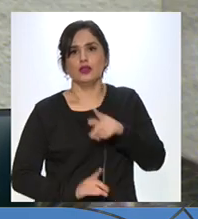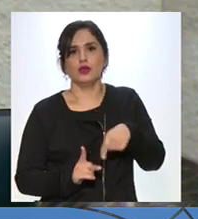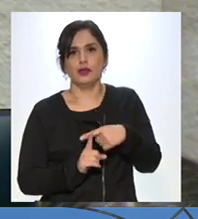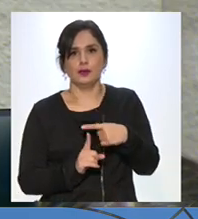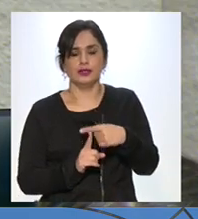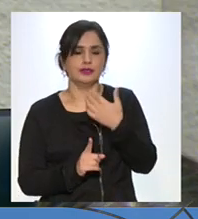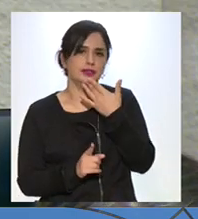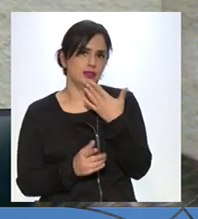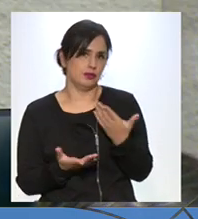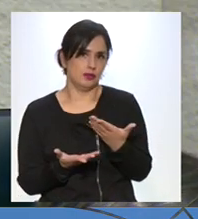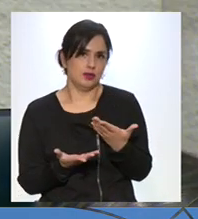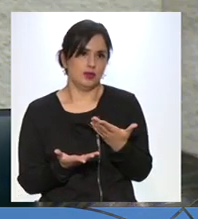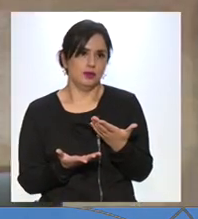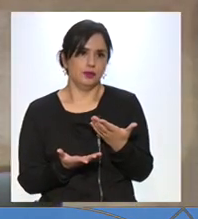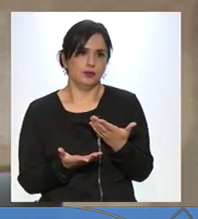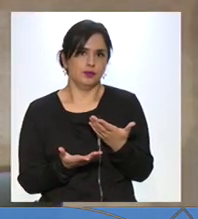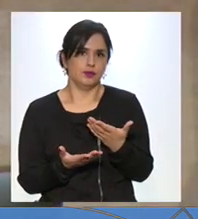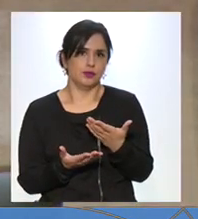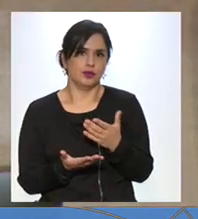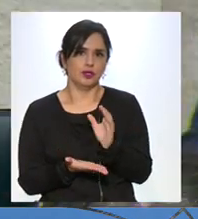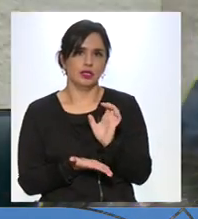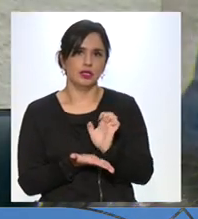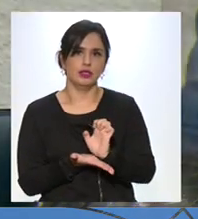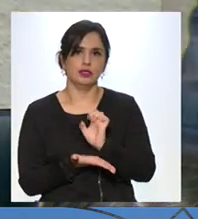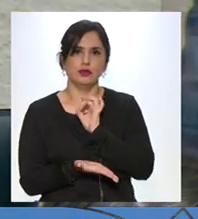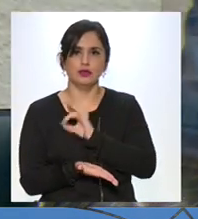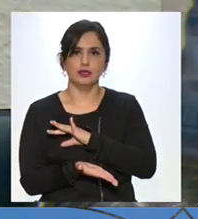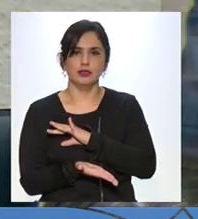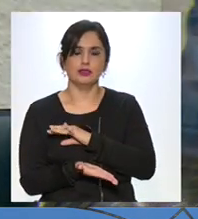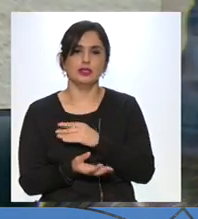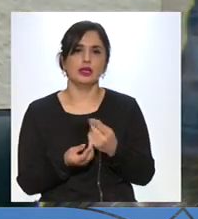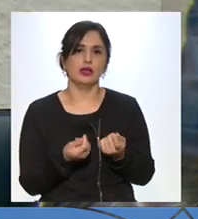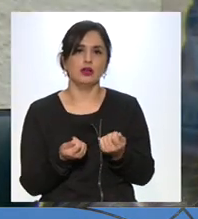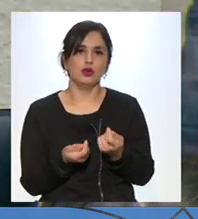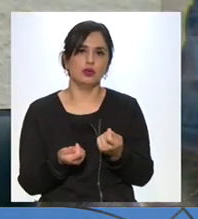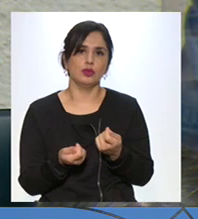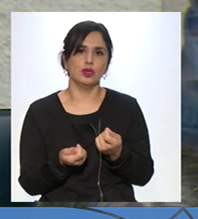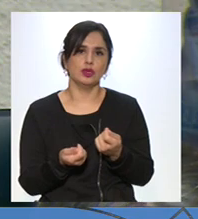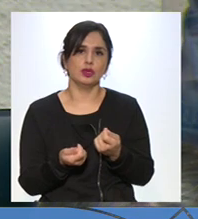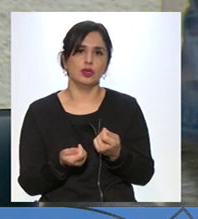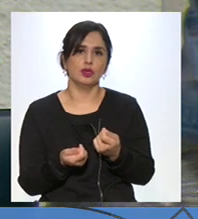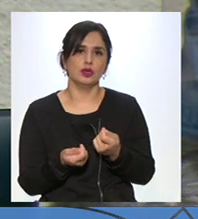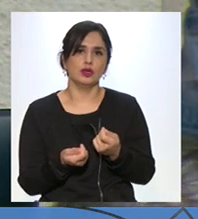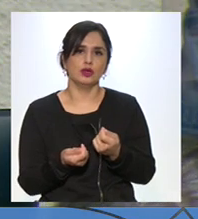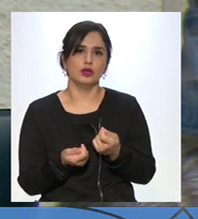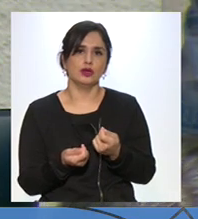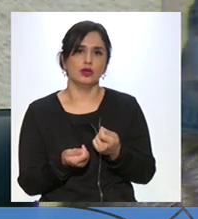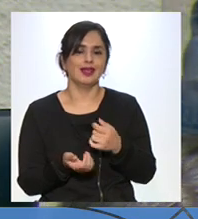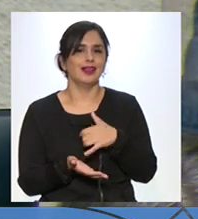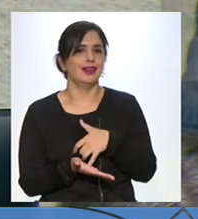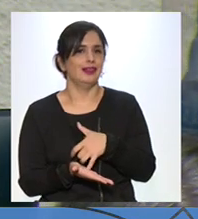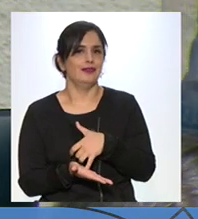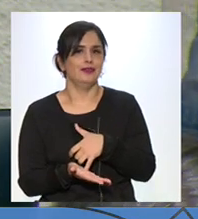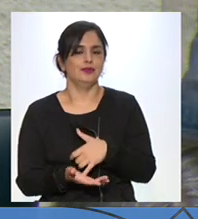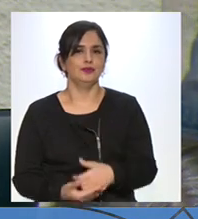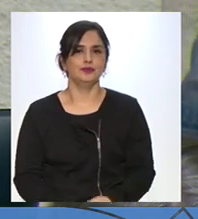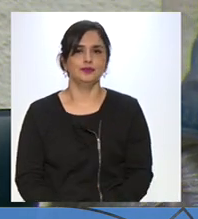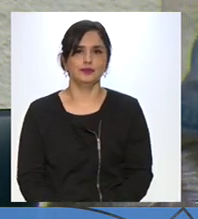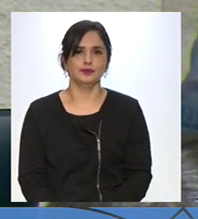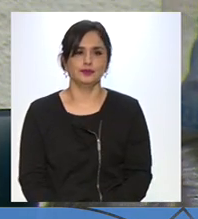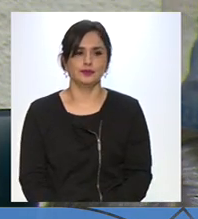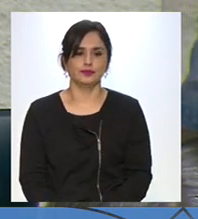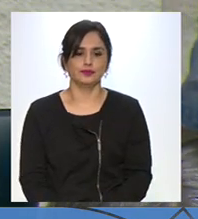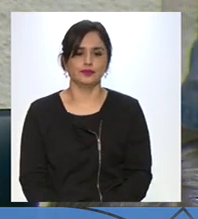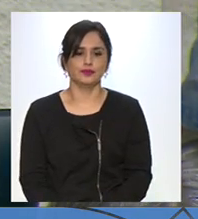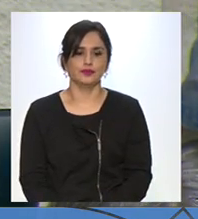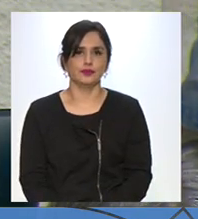la posición financiera neta del Estado chileno, tal como se acaba de señalar, por supuesto que es mucho más débil.